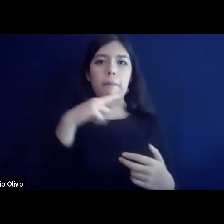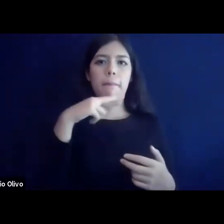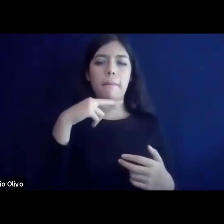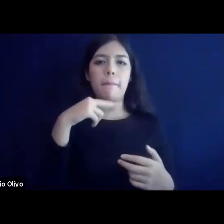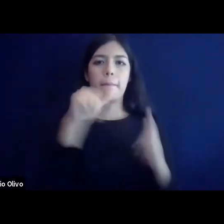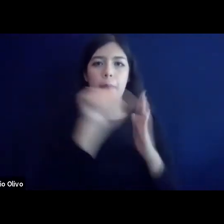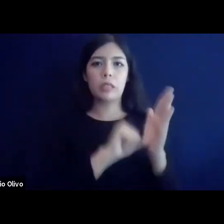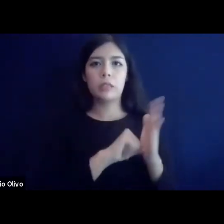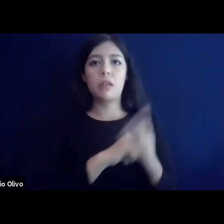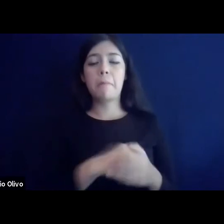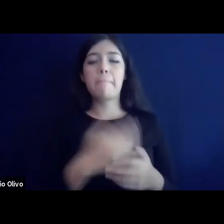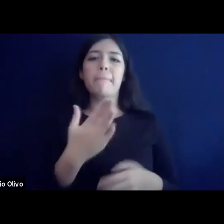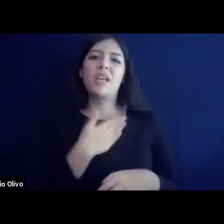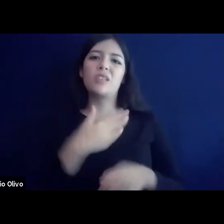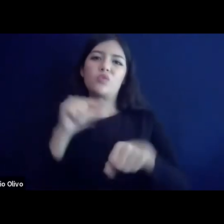médica.